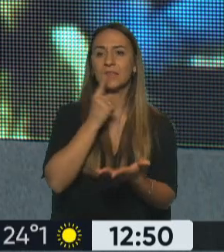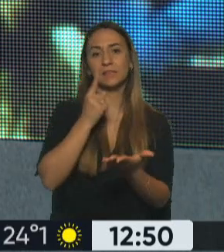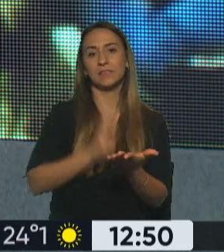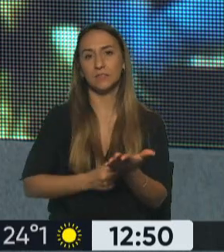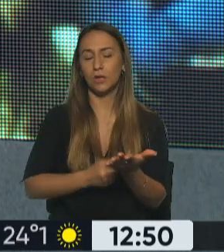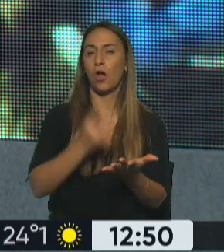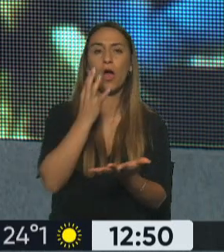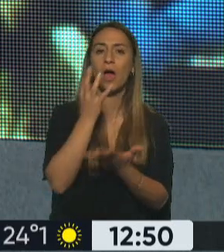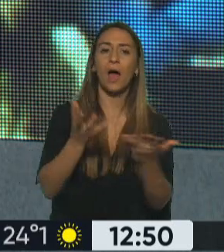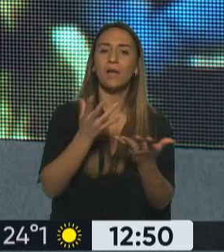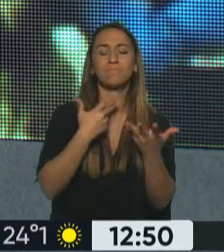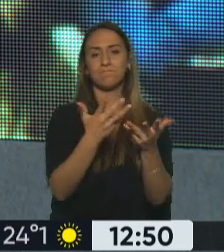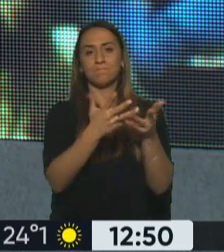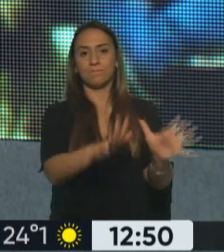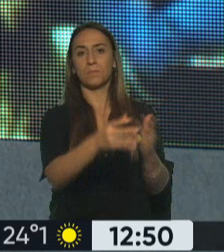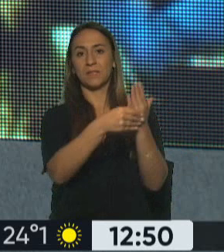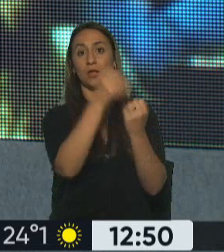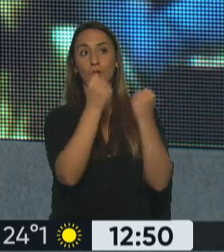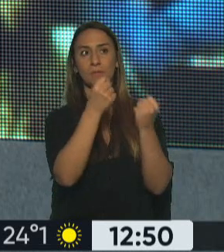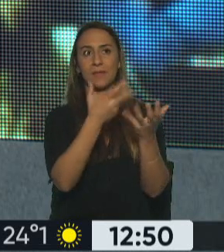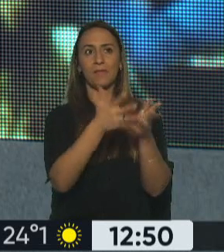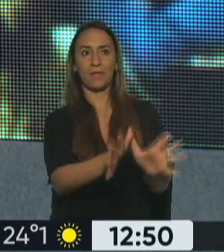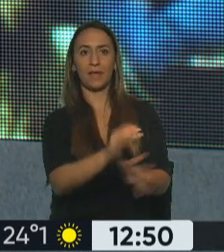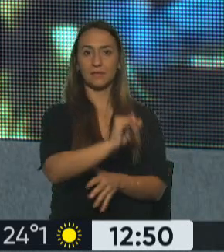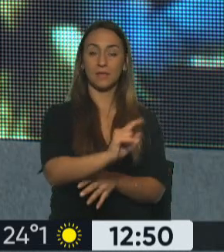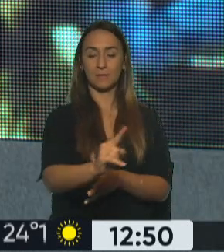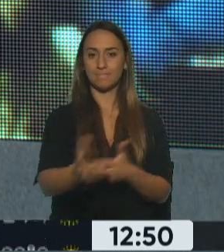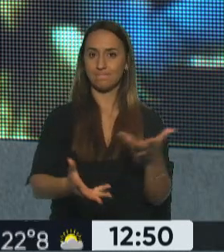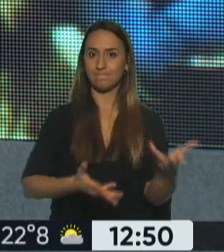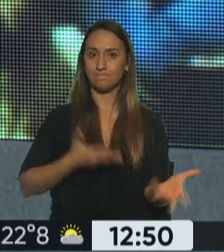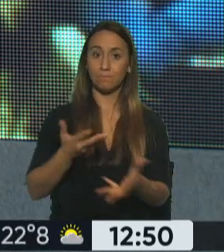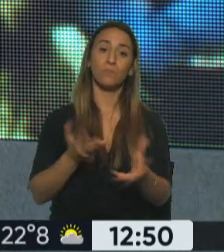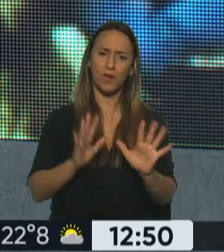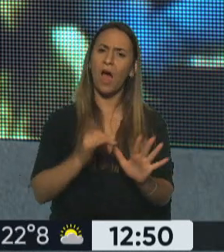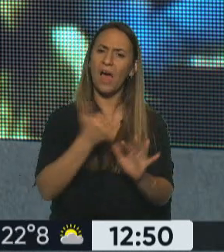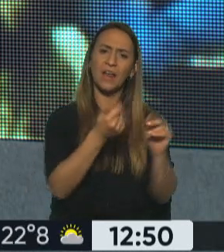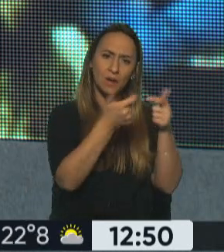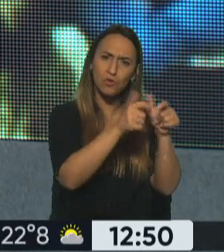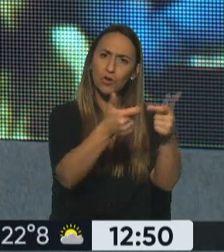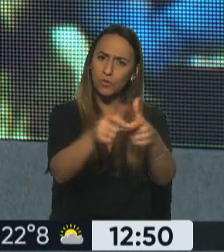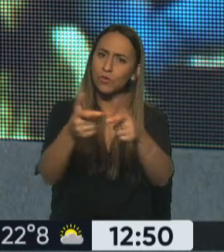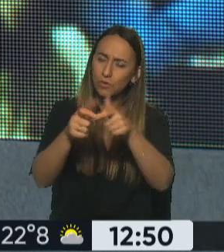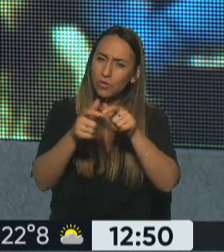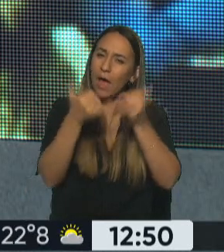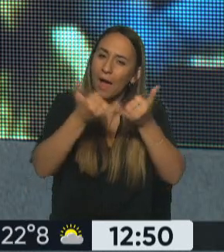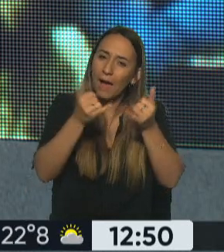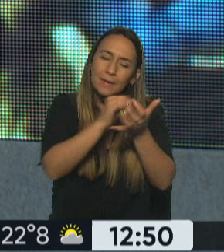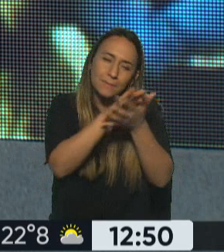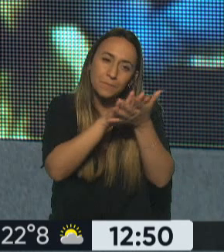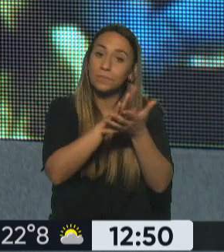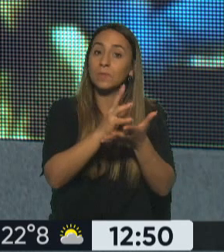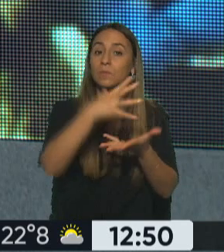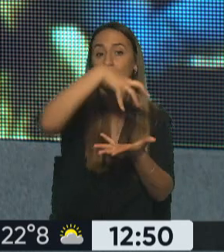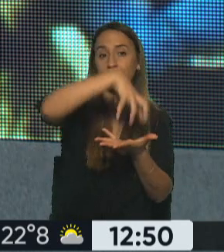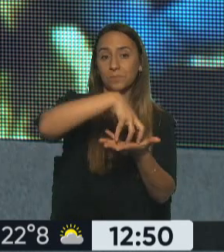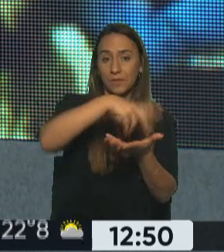alejarse del Ministerio de economía pero todo eso claro se está conversando con reuniones que se están realizando precisamente en el Palacio de